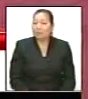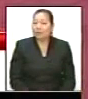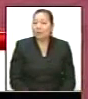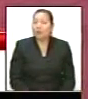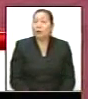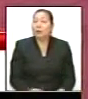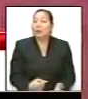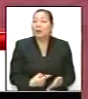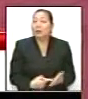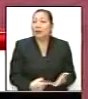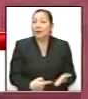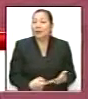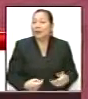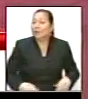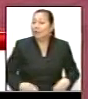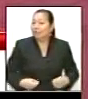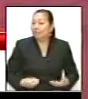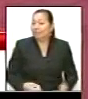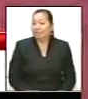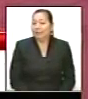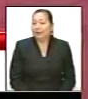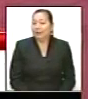¿Y cómo es que está este gasto